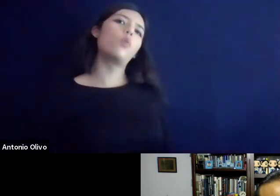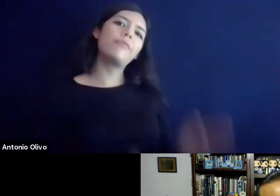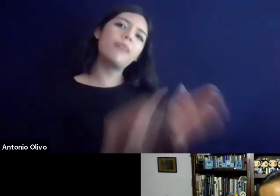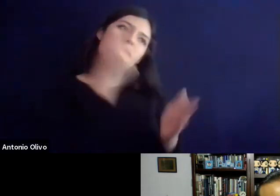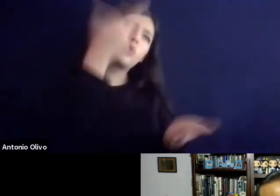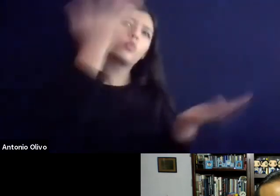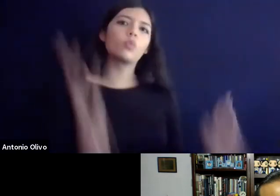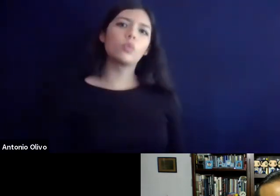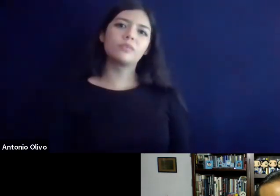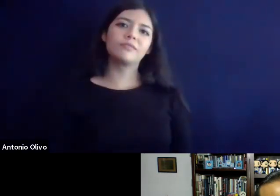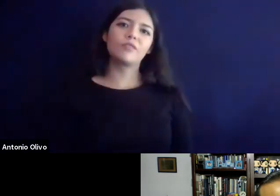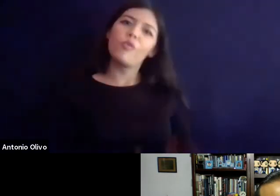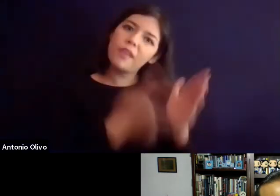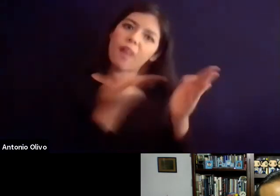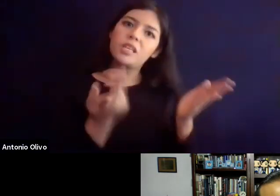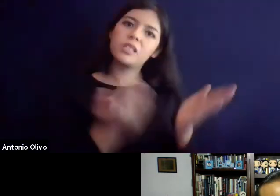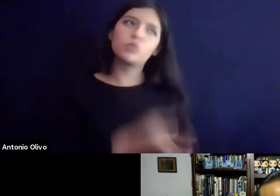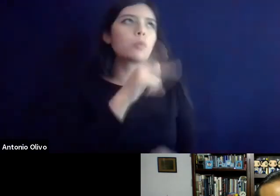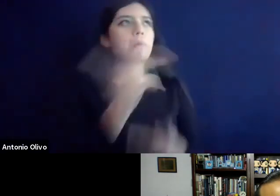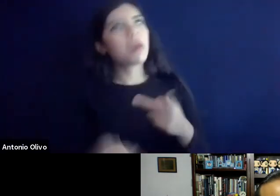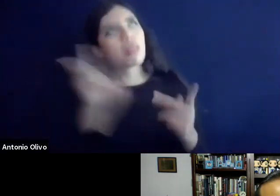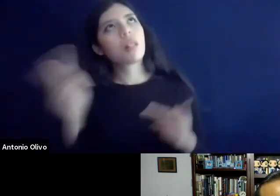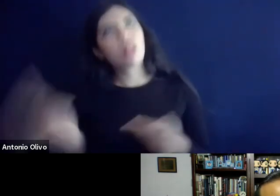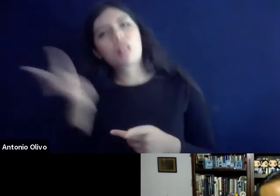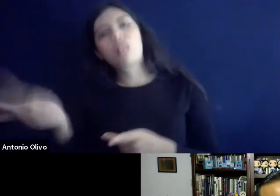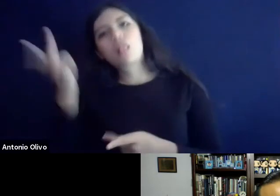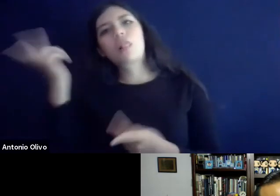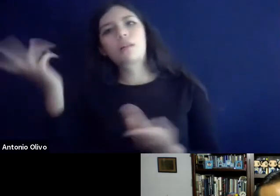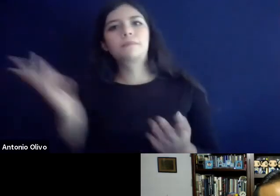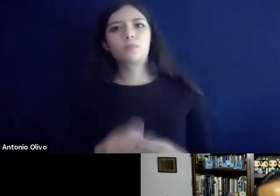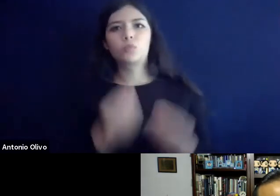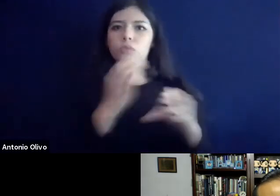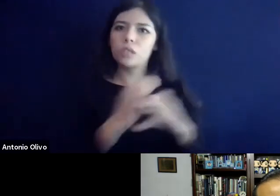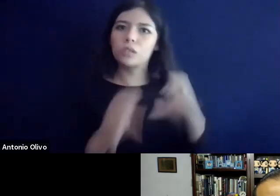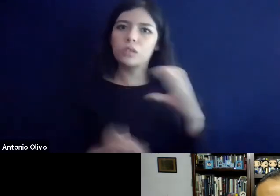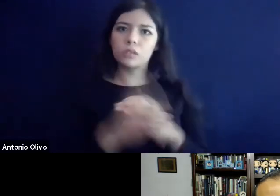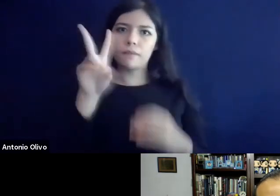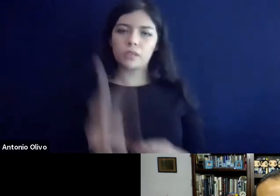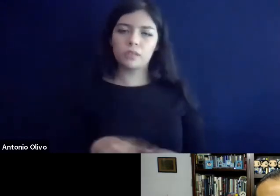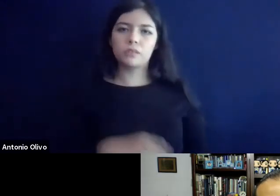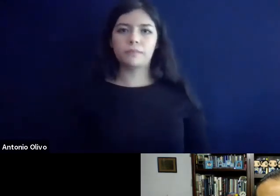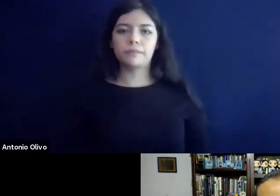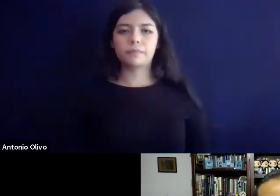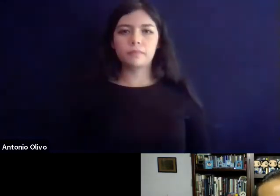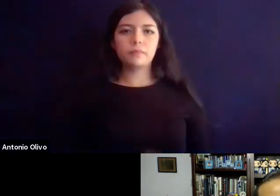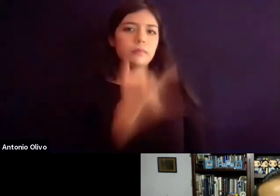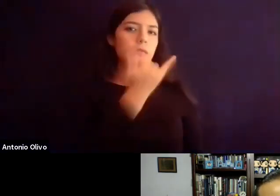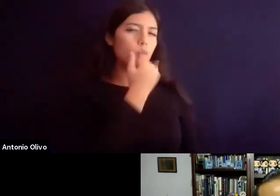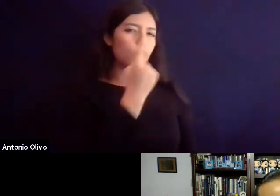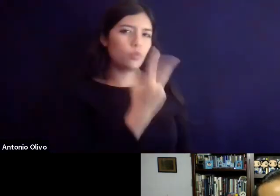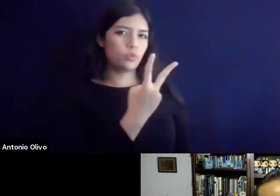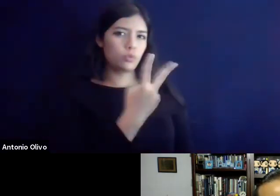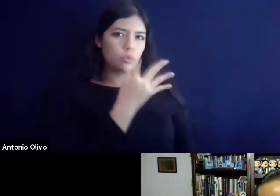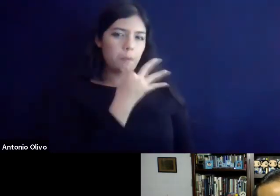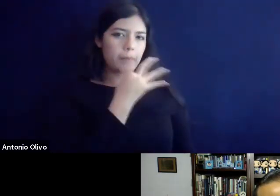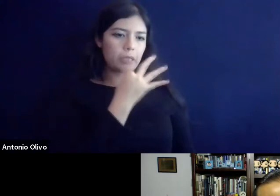los investigadores, ¿no? Y te dice... Antonio, 2 minutos para poder hacer el diálogo con los